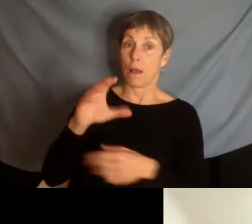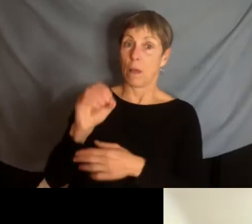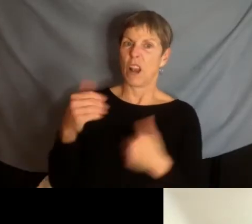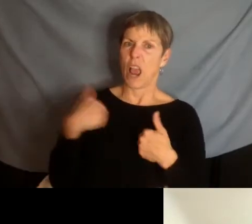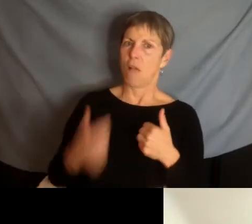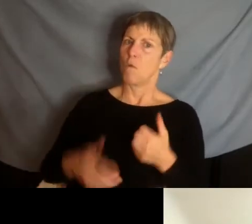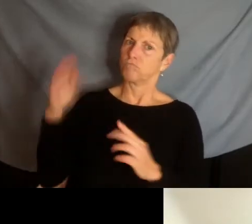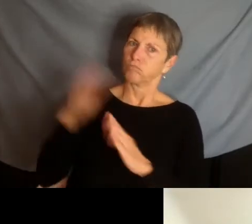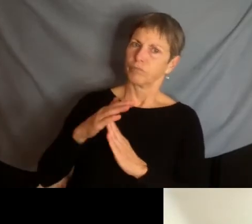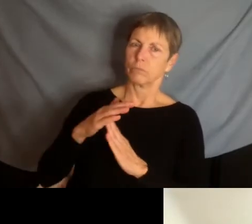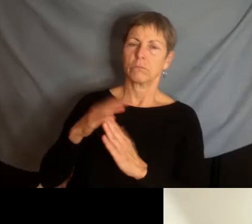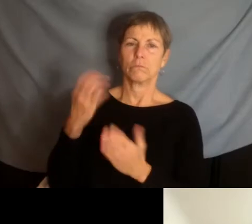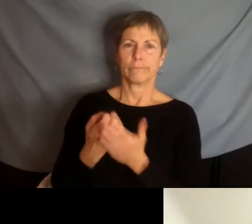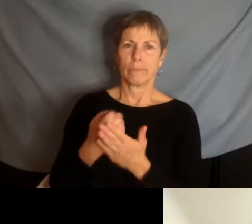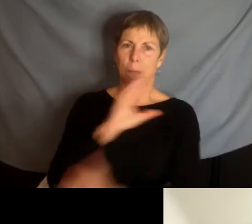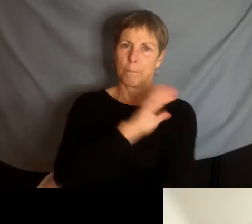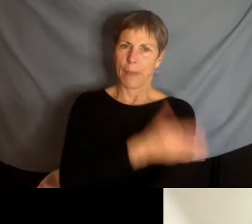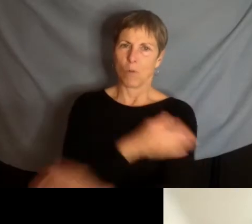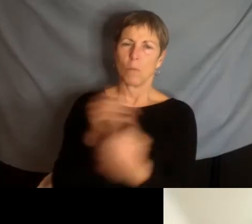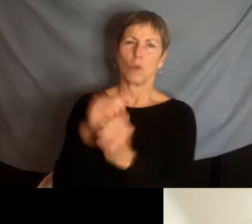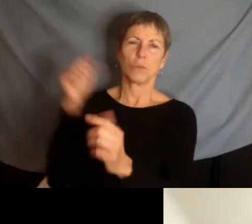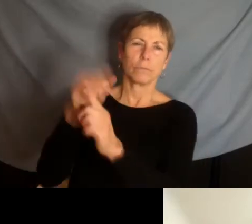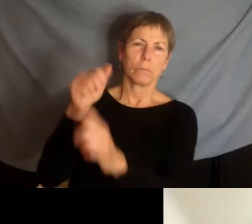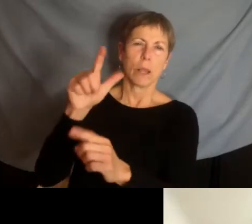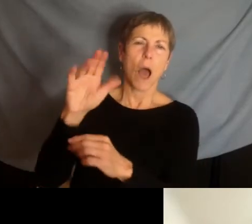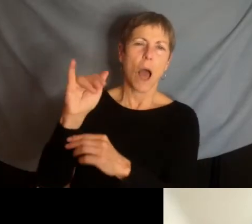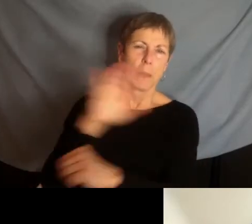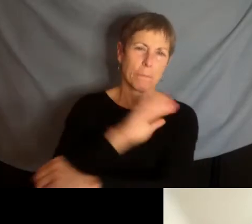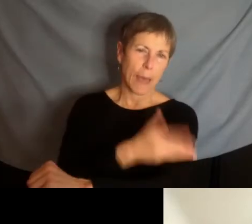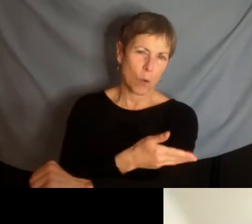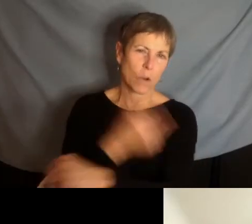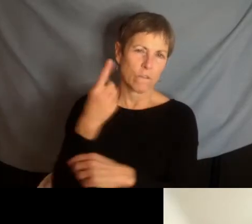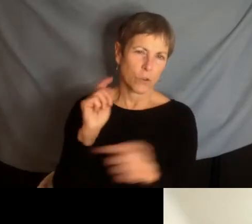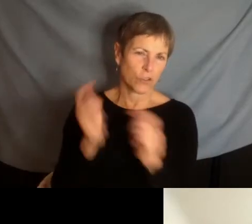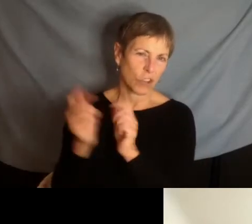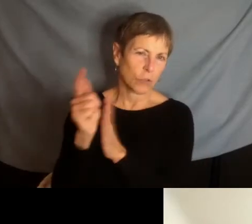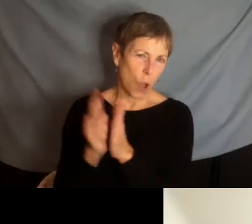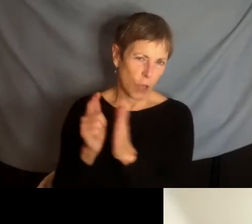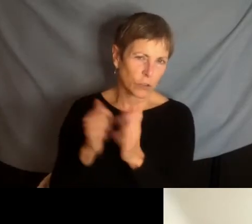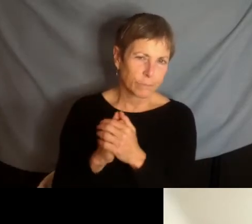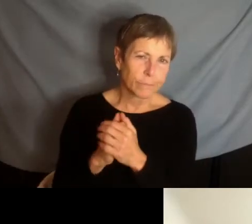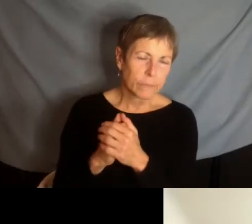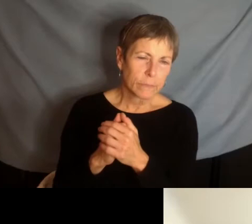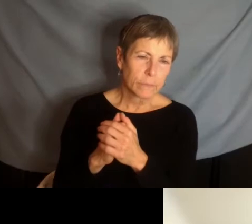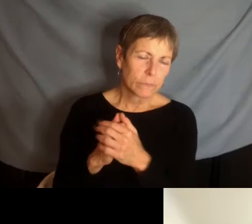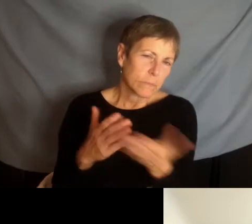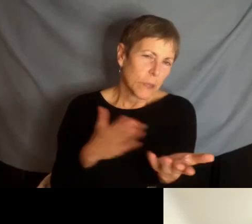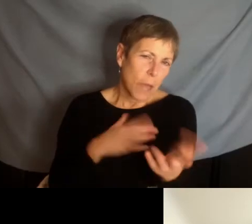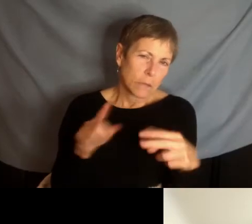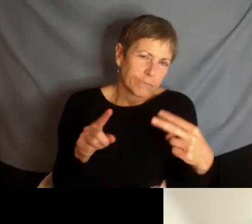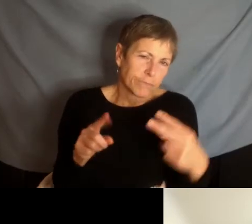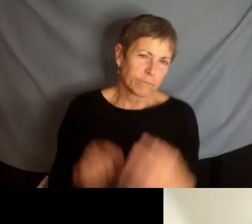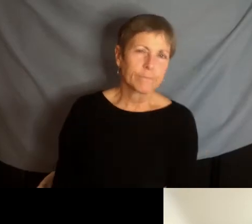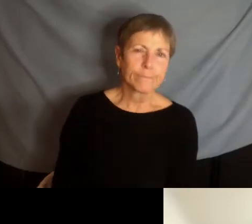corporaciones. Pero yo creo que estas corporaciones son las que tienen más poder económico y de cabildeo para poder llegar a una reforma ampliamente. Esa es